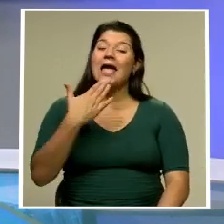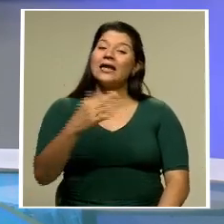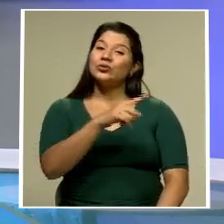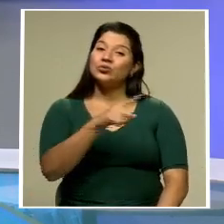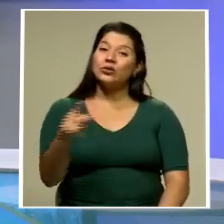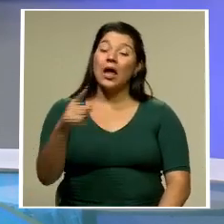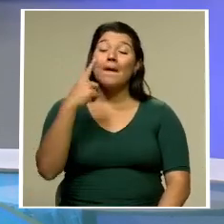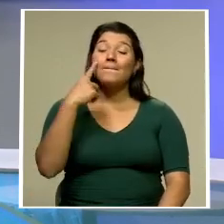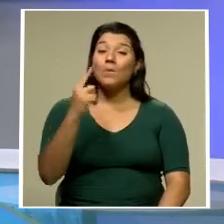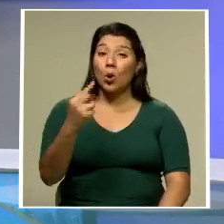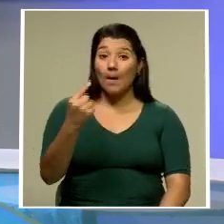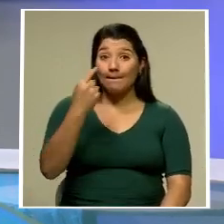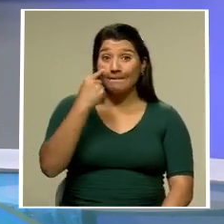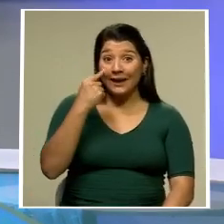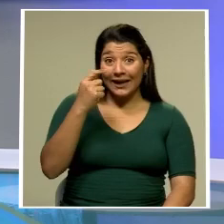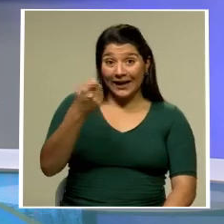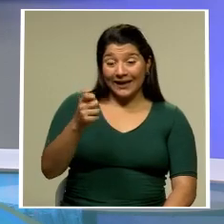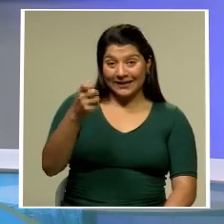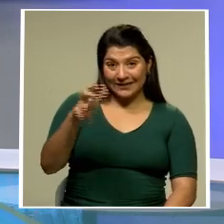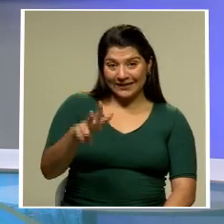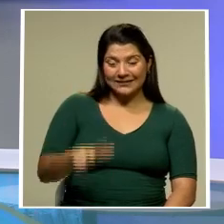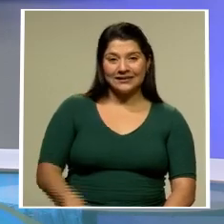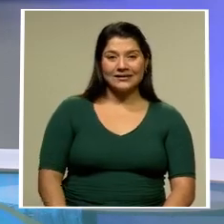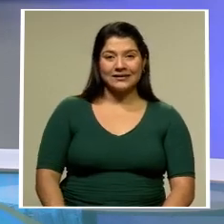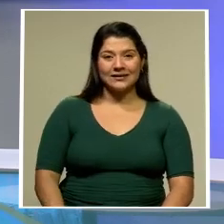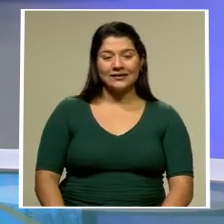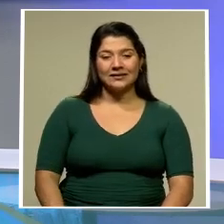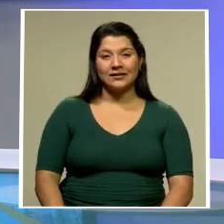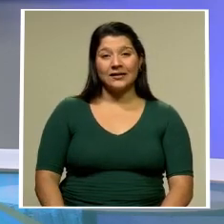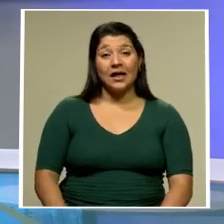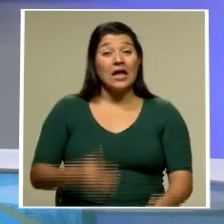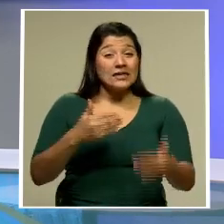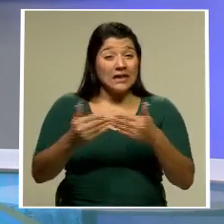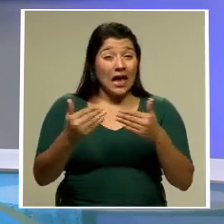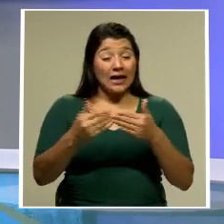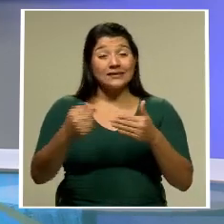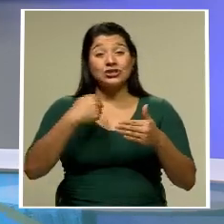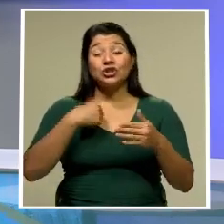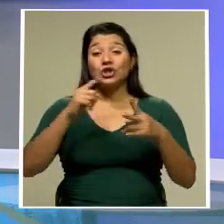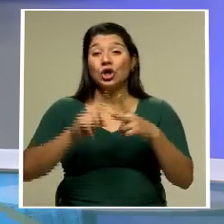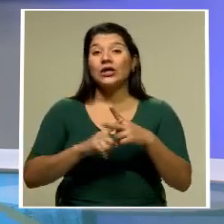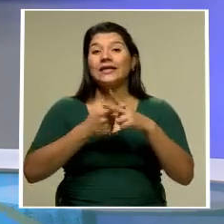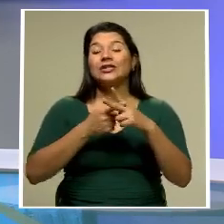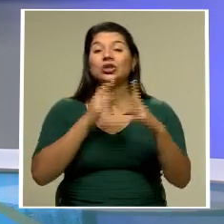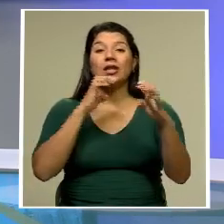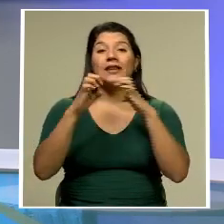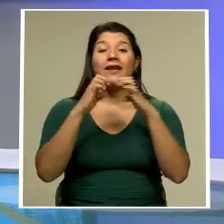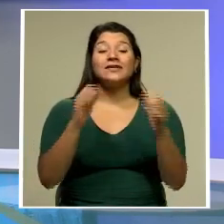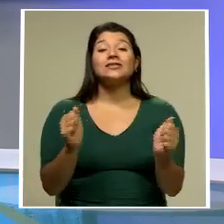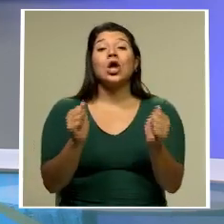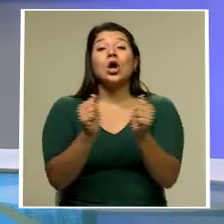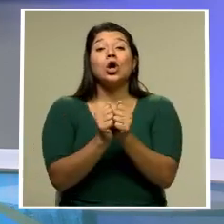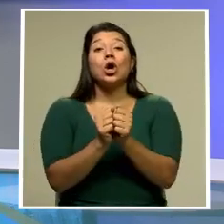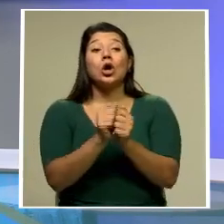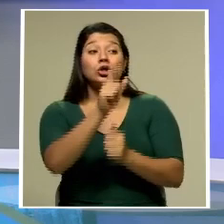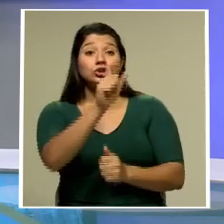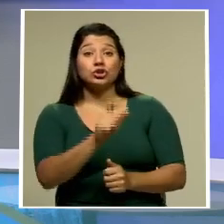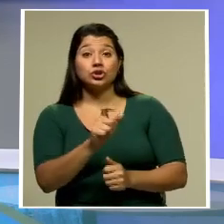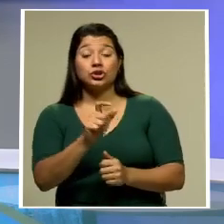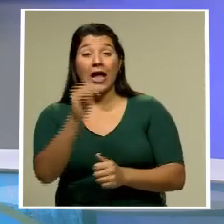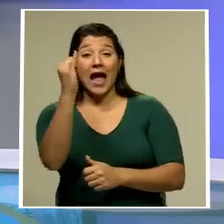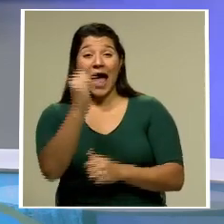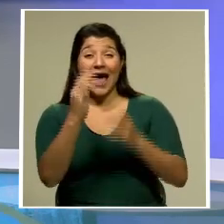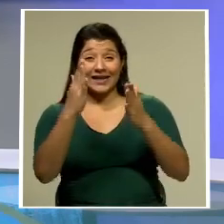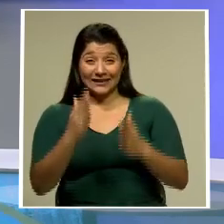Gracias por informarse con Canal 13. En unos minutos voy a conversar con la